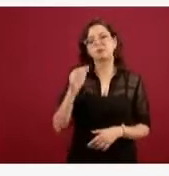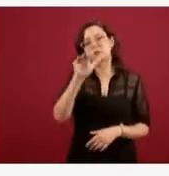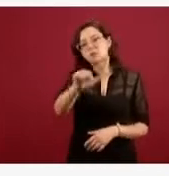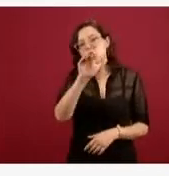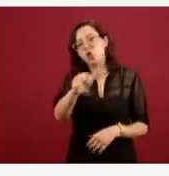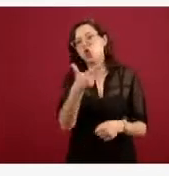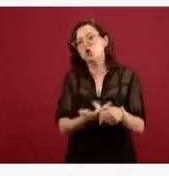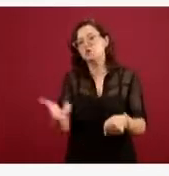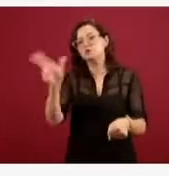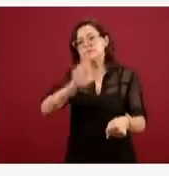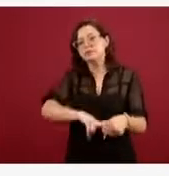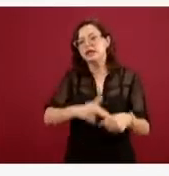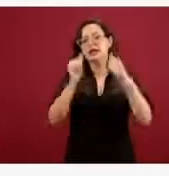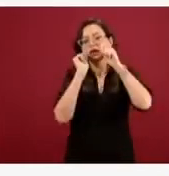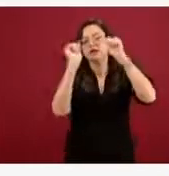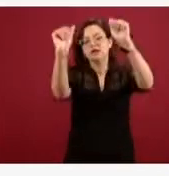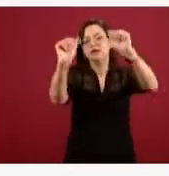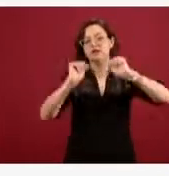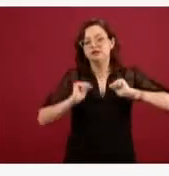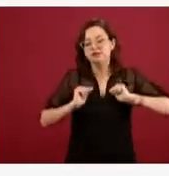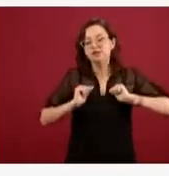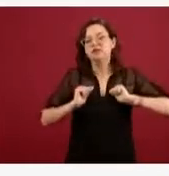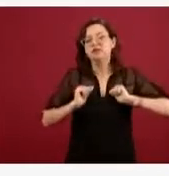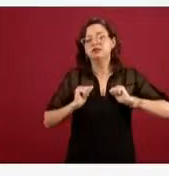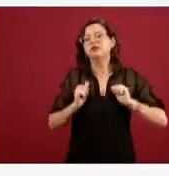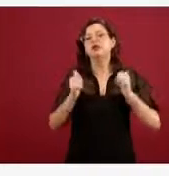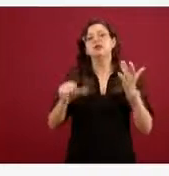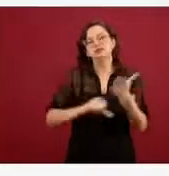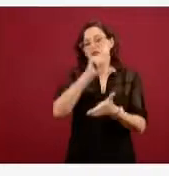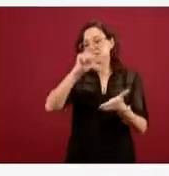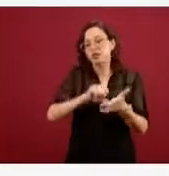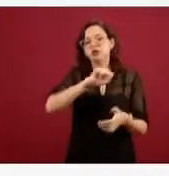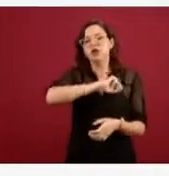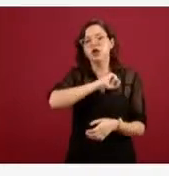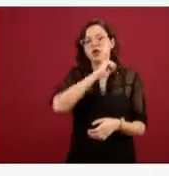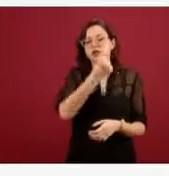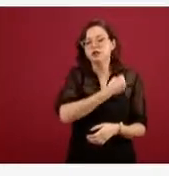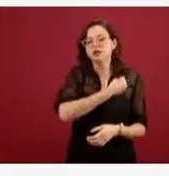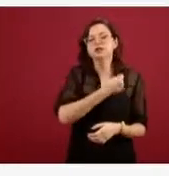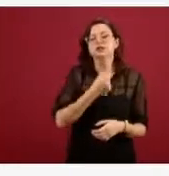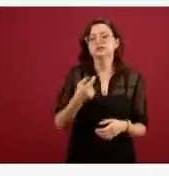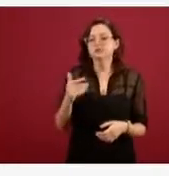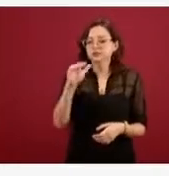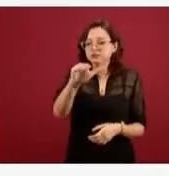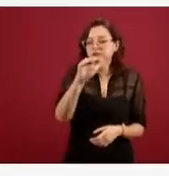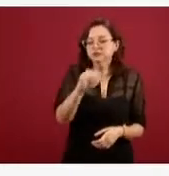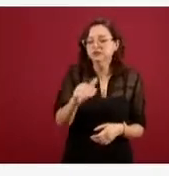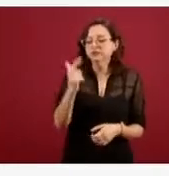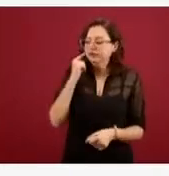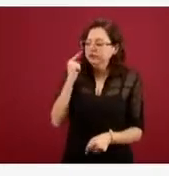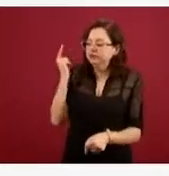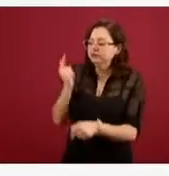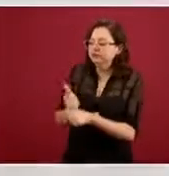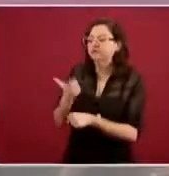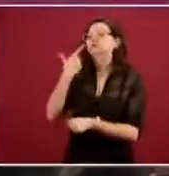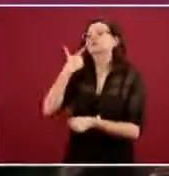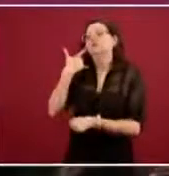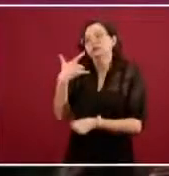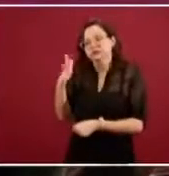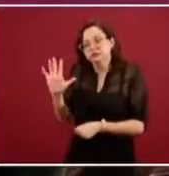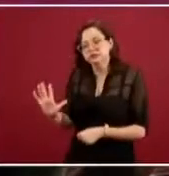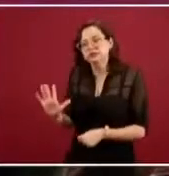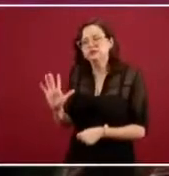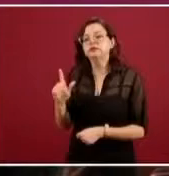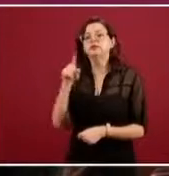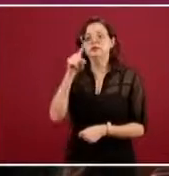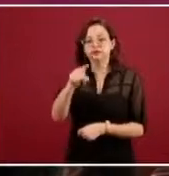atención médica en cualquier centro de salud o unidad de atención en el país, y entonces estos